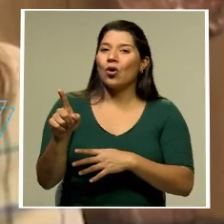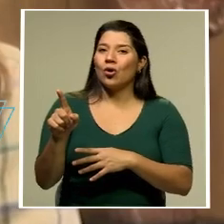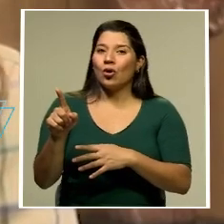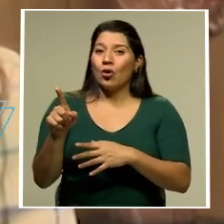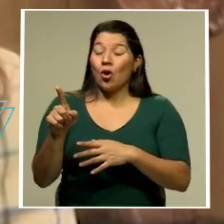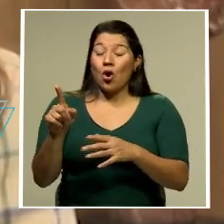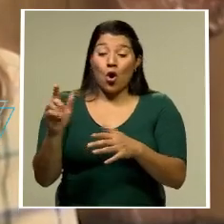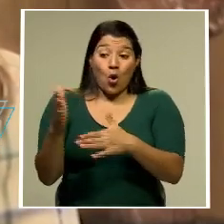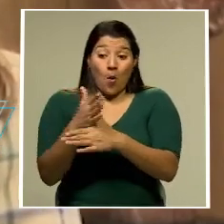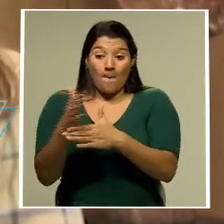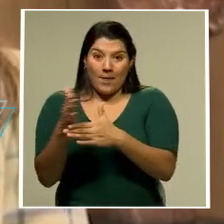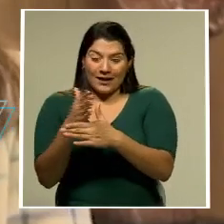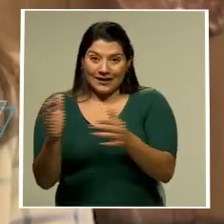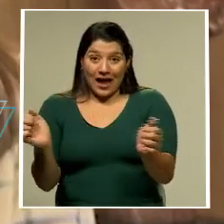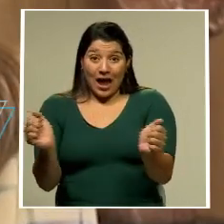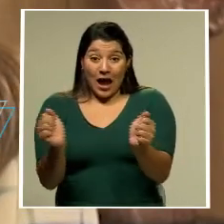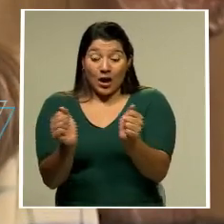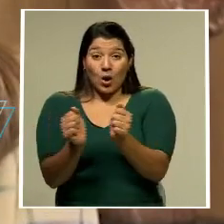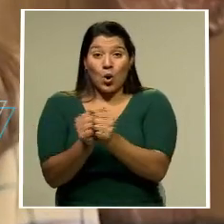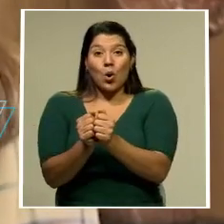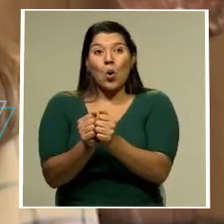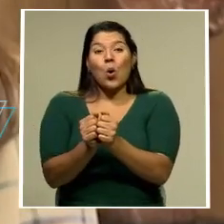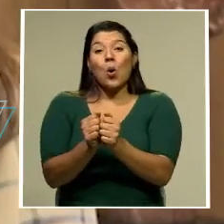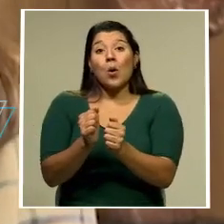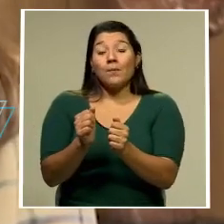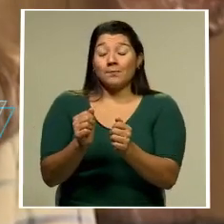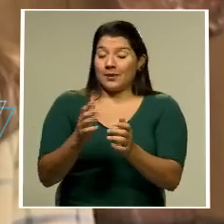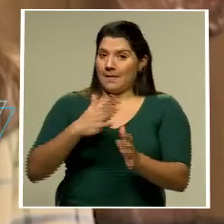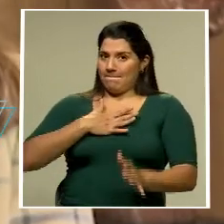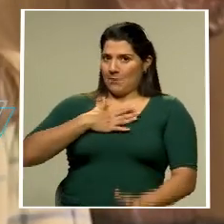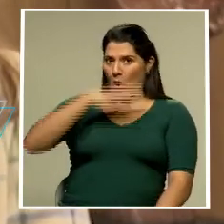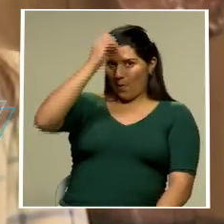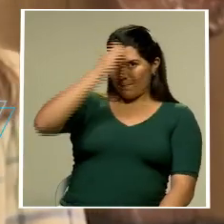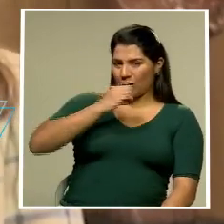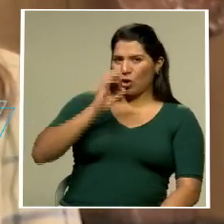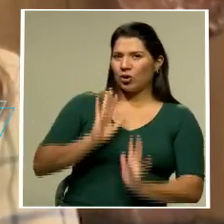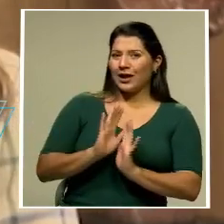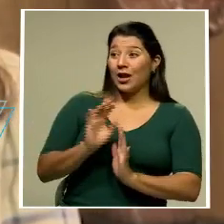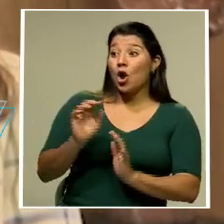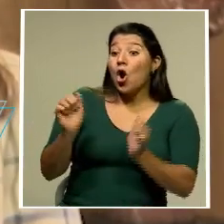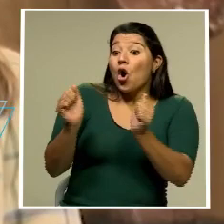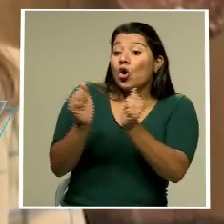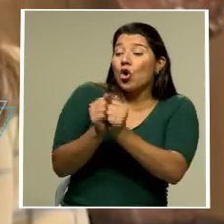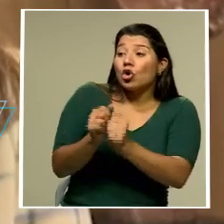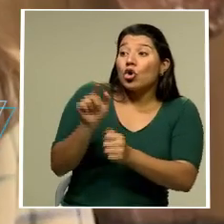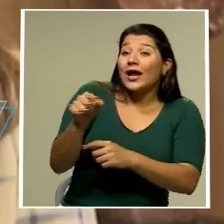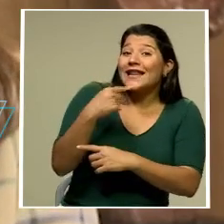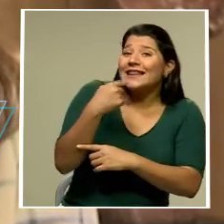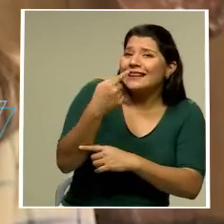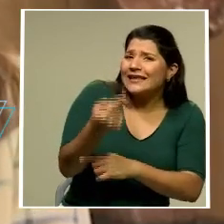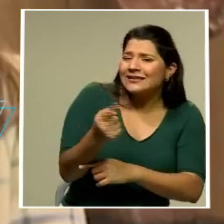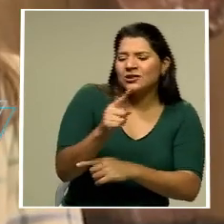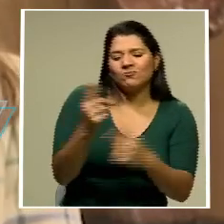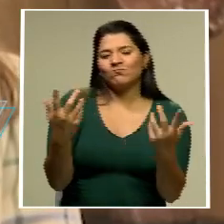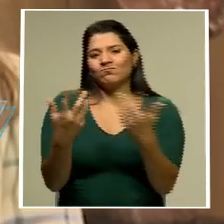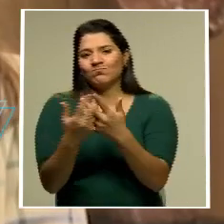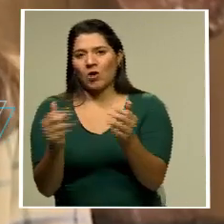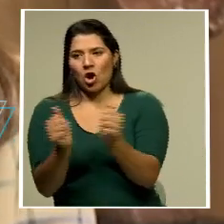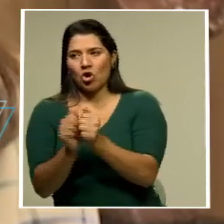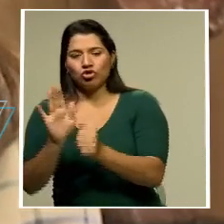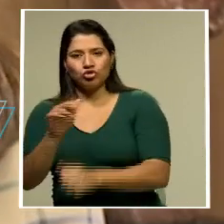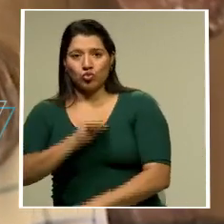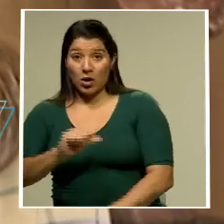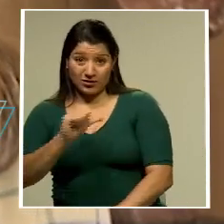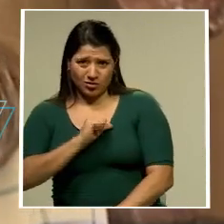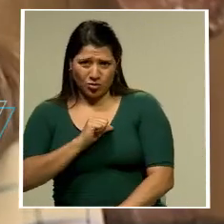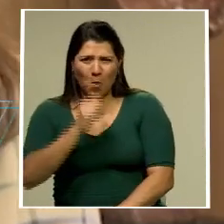desde mi punto de vista, sus afirmaciones con lo que hace en la práctica. En otras palabras, el presidente